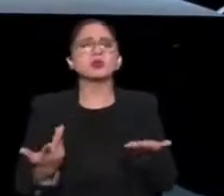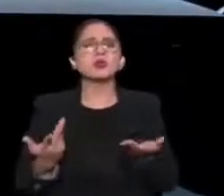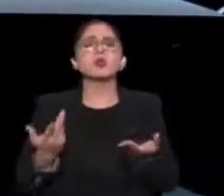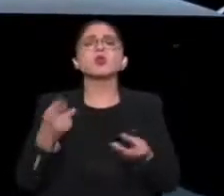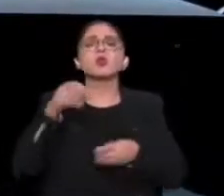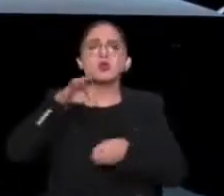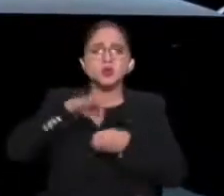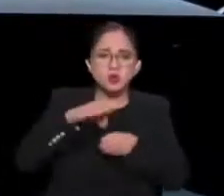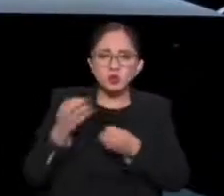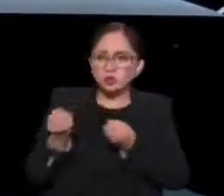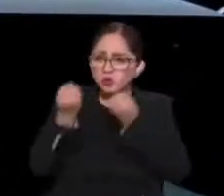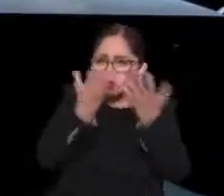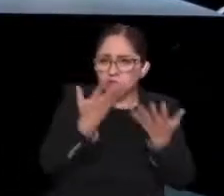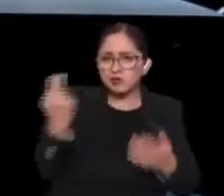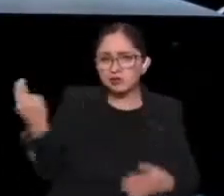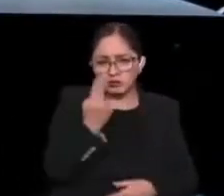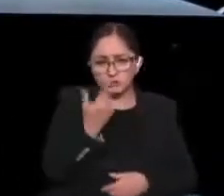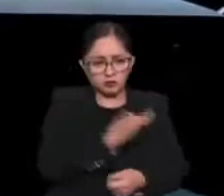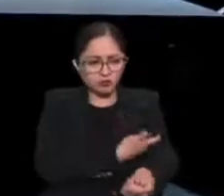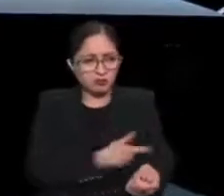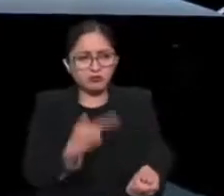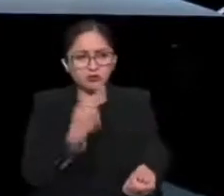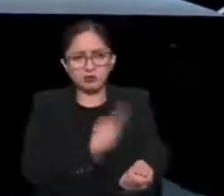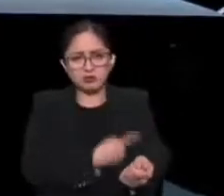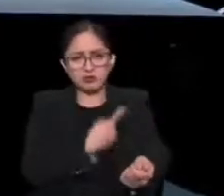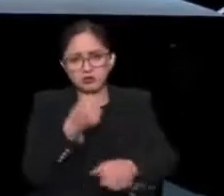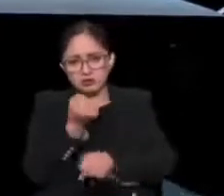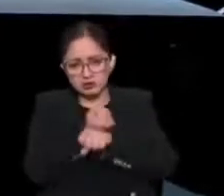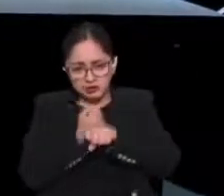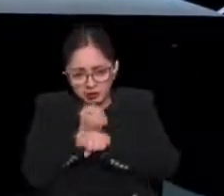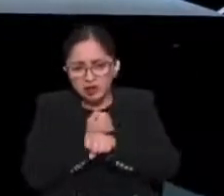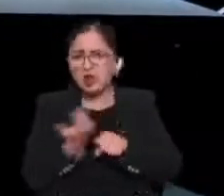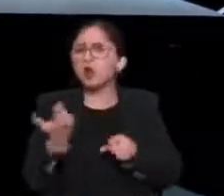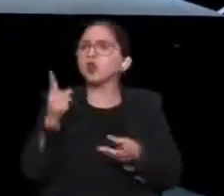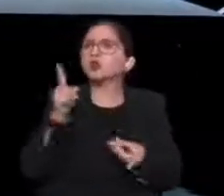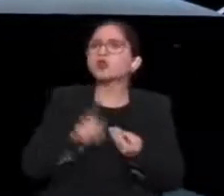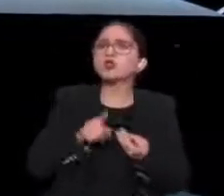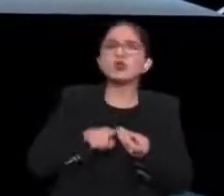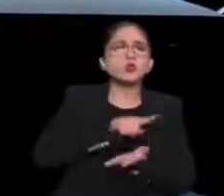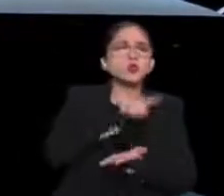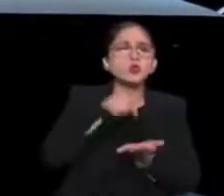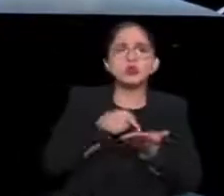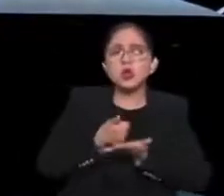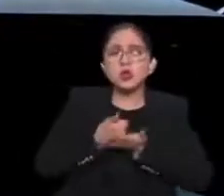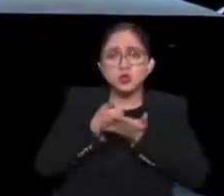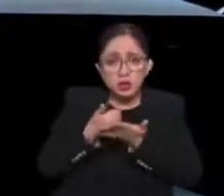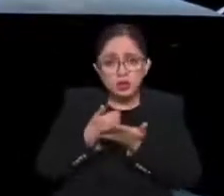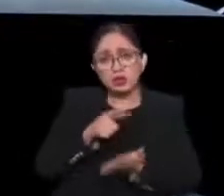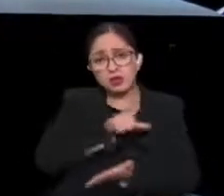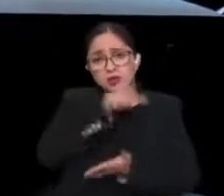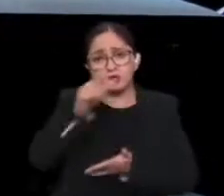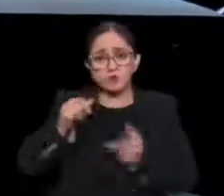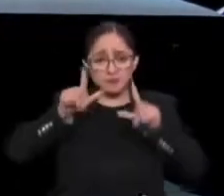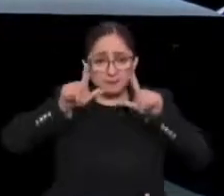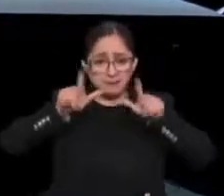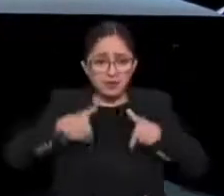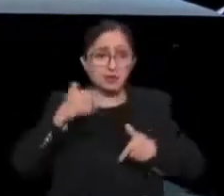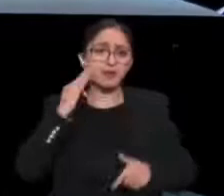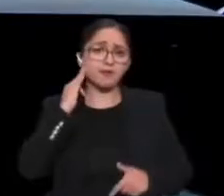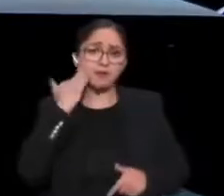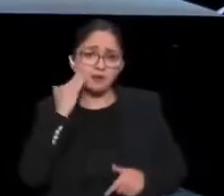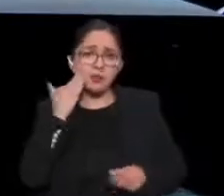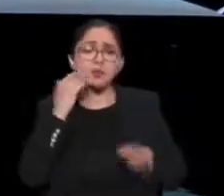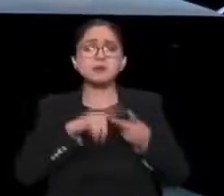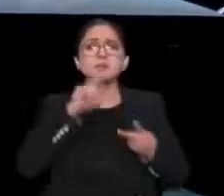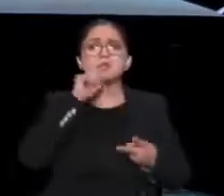donación de sangre, donde se necesitaba que fuera a ayudar a las personas. Entonces se abrieron páginas, de hecho, en Facebook